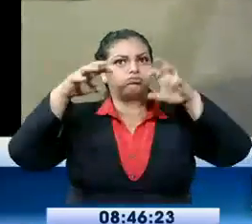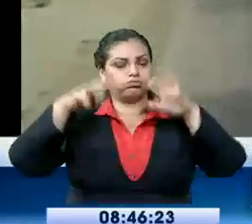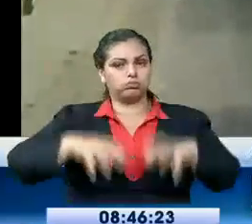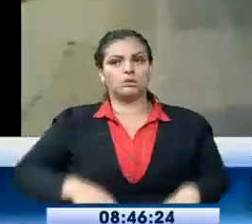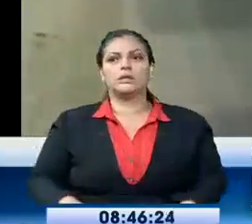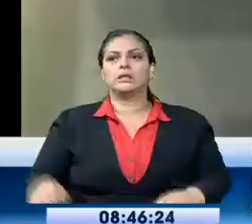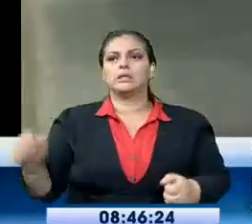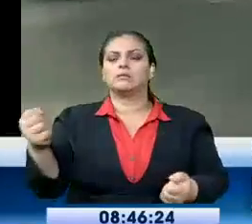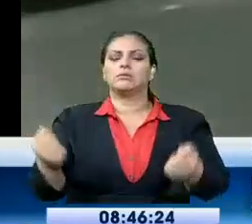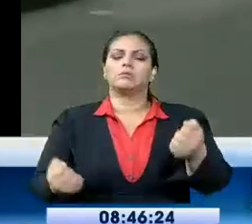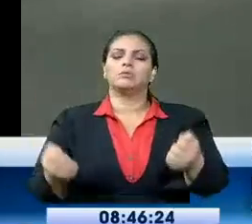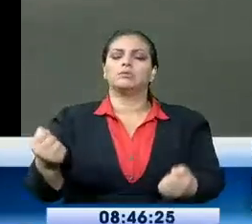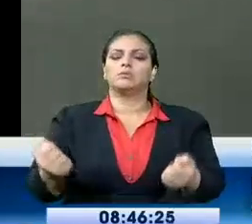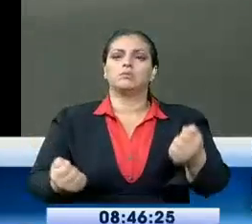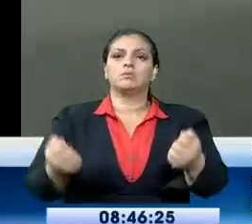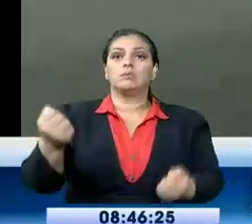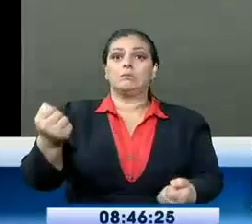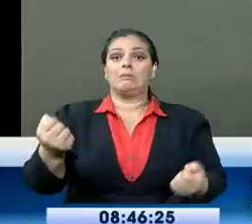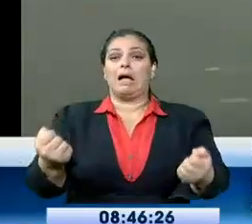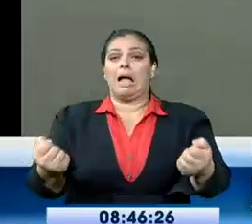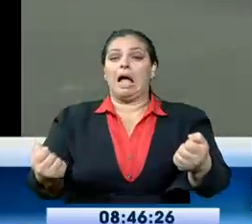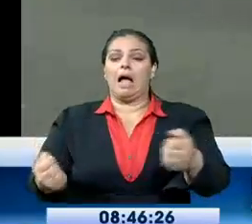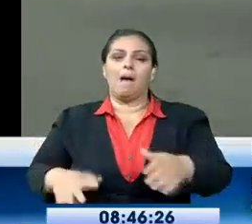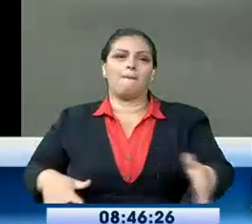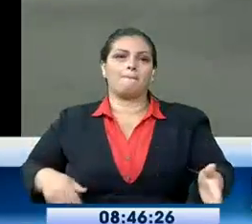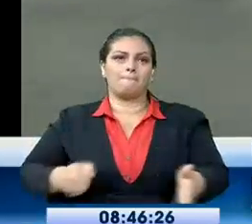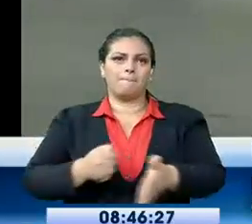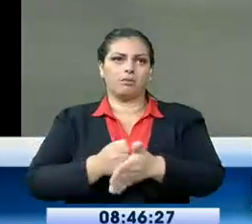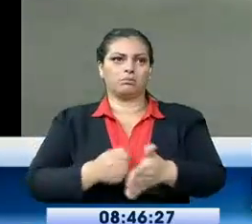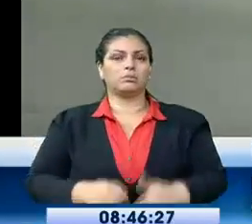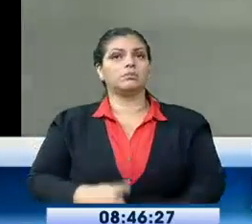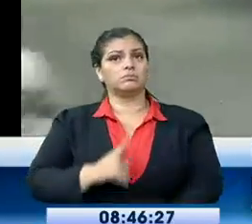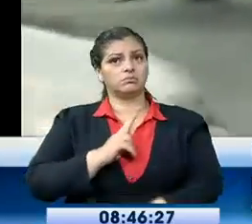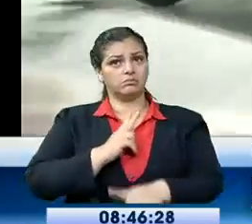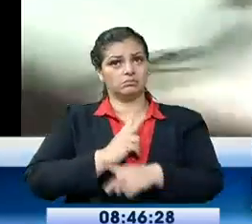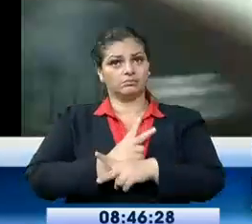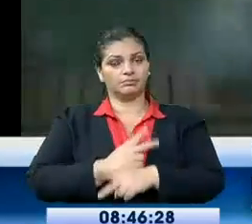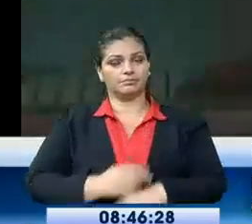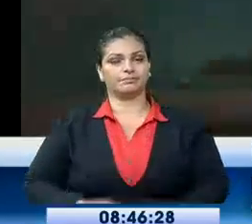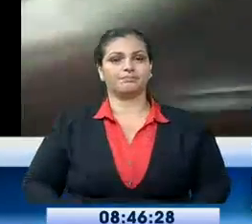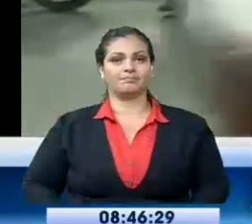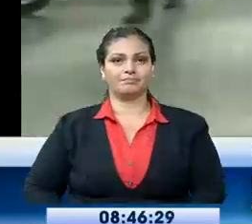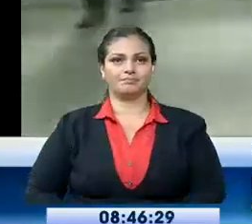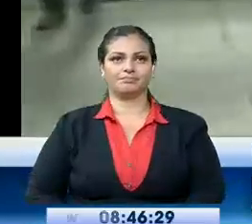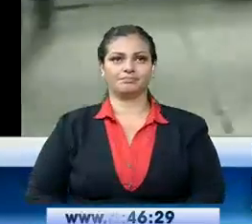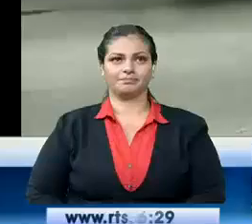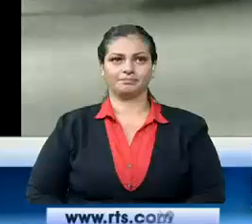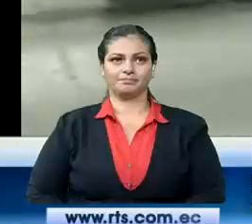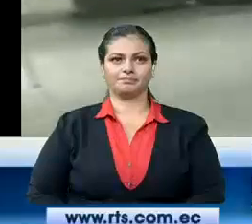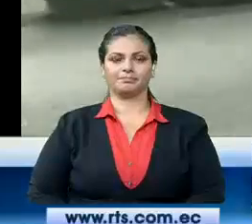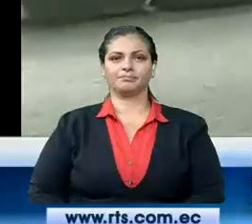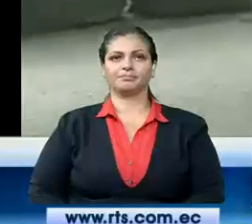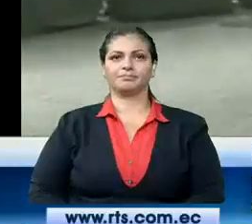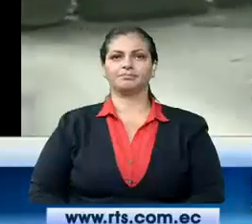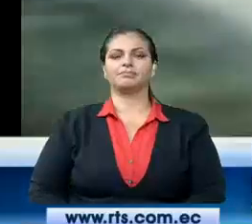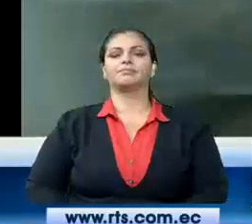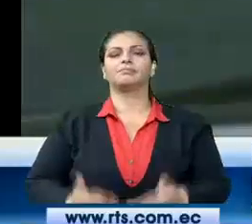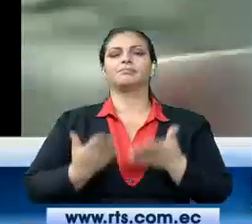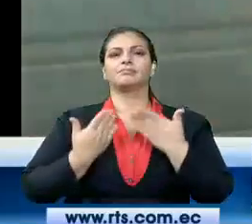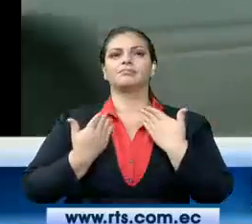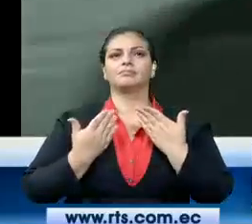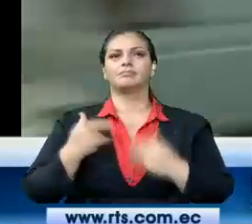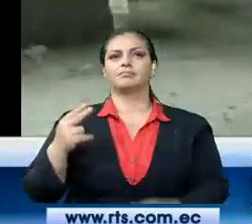bordillos, constituyéndose sumamente riesgoso. Es la novedad que se registra en este sector del norte de